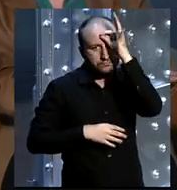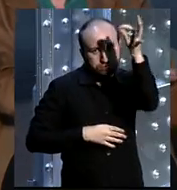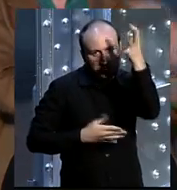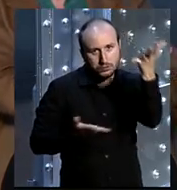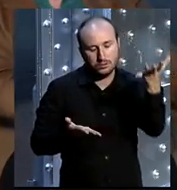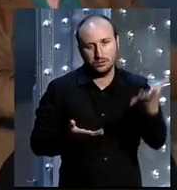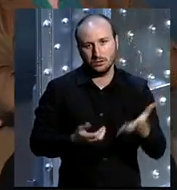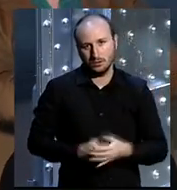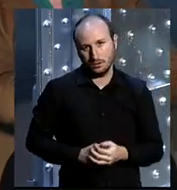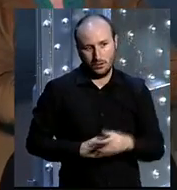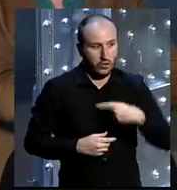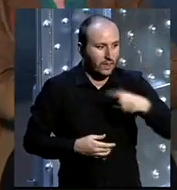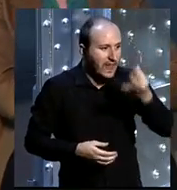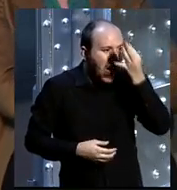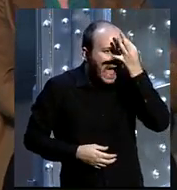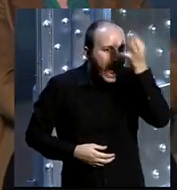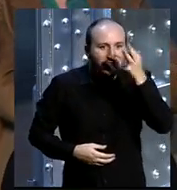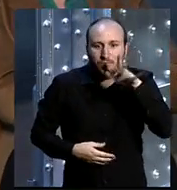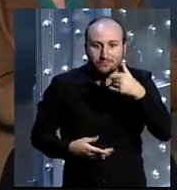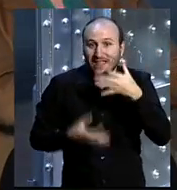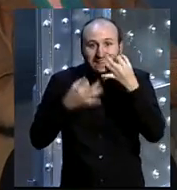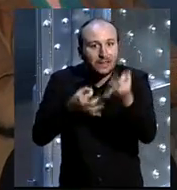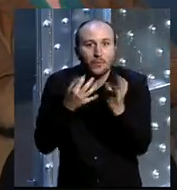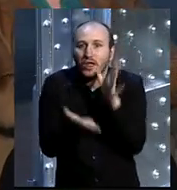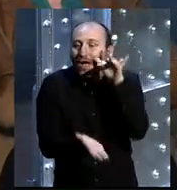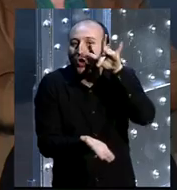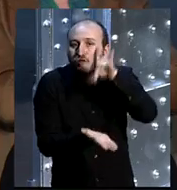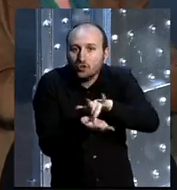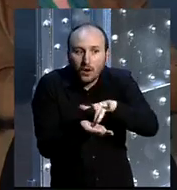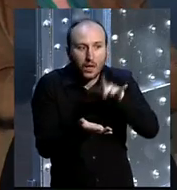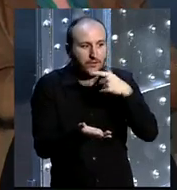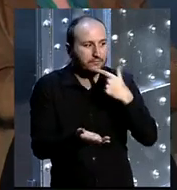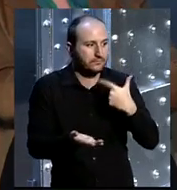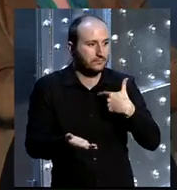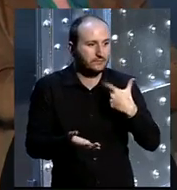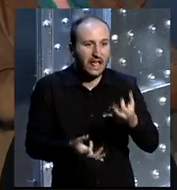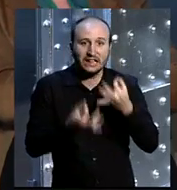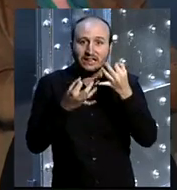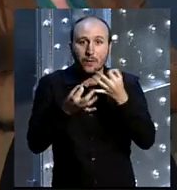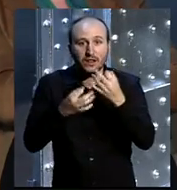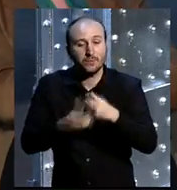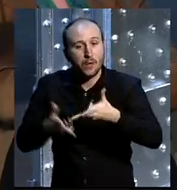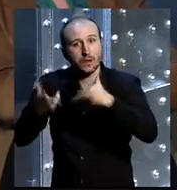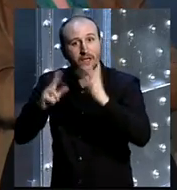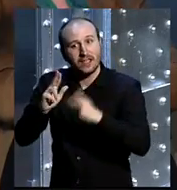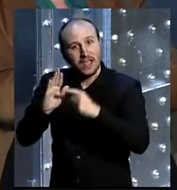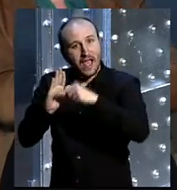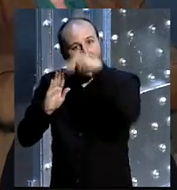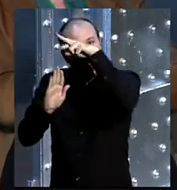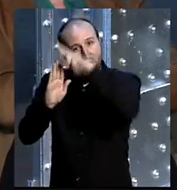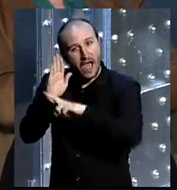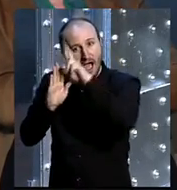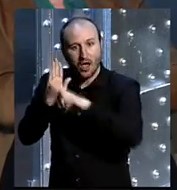cosa horrorosa. Estoy harto de que, todo lo contrario, cada vez que, entre comillas, más se regulan los consentimientos, más me aparece la